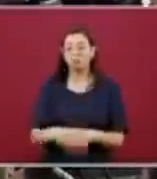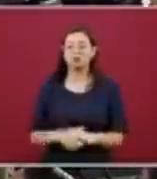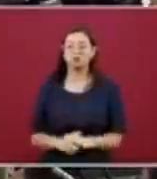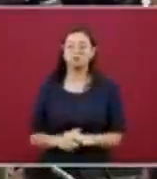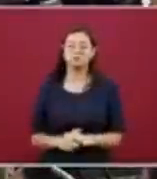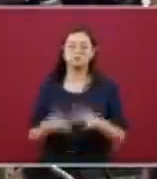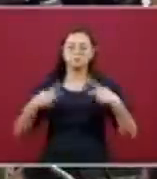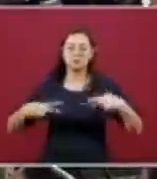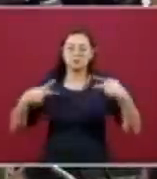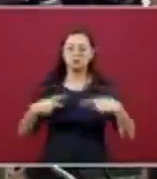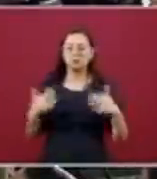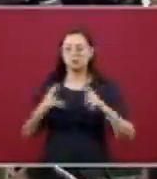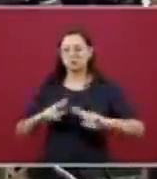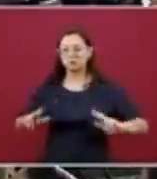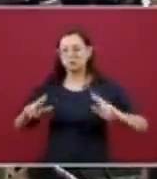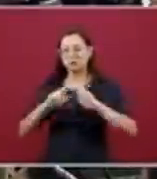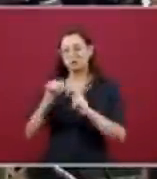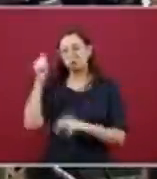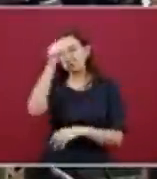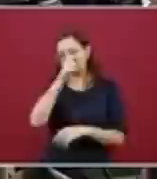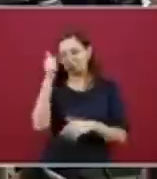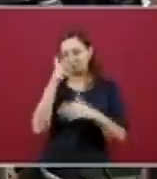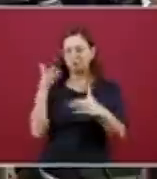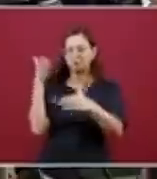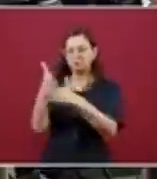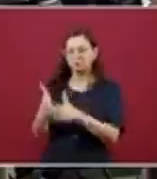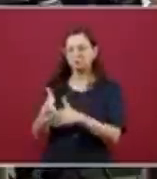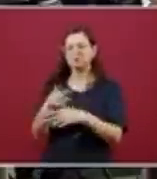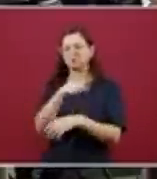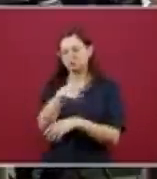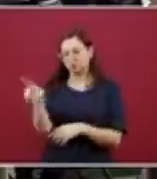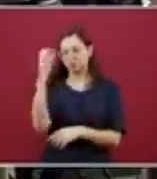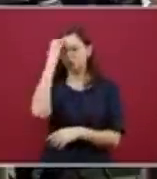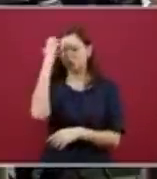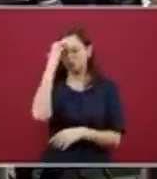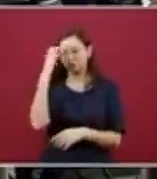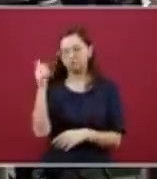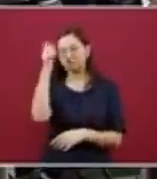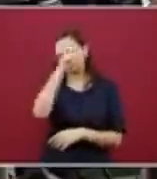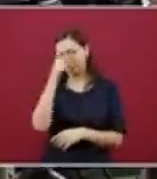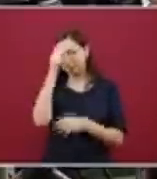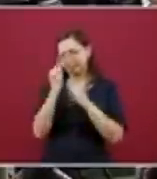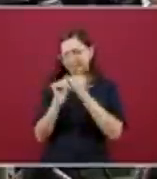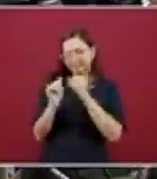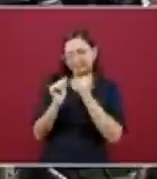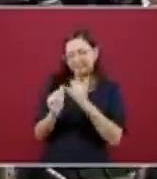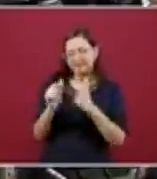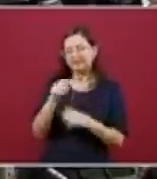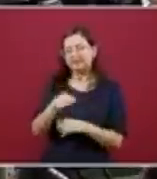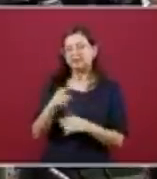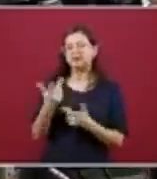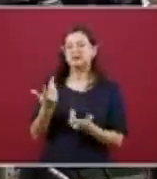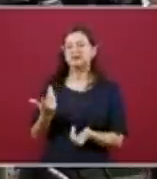labor, ha estado el padre Trampitas, también conocido por ustedes, quien se encargó